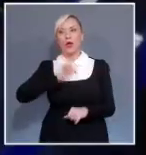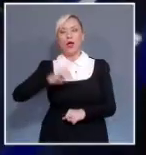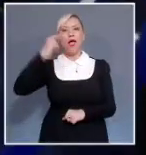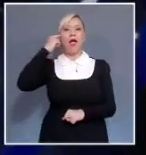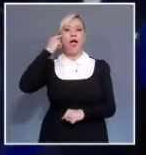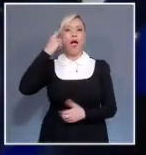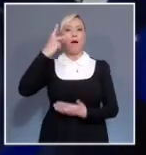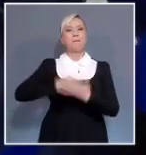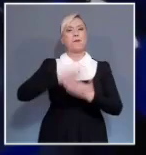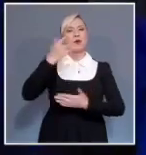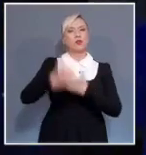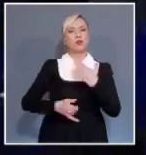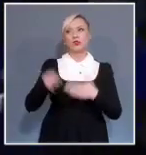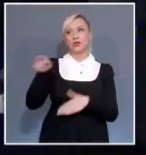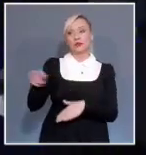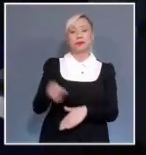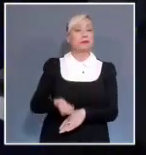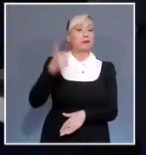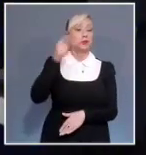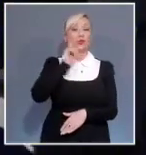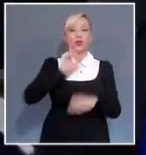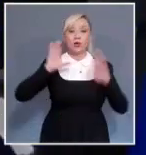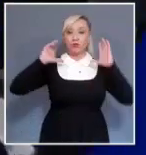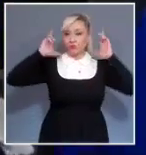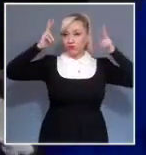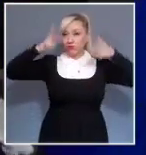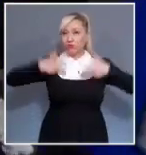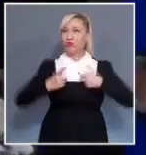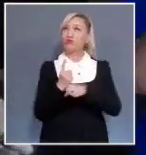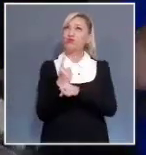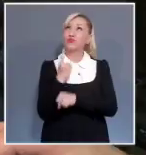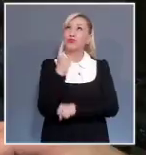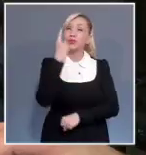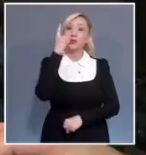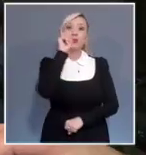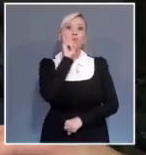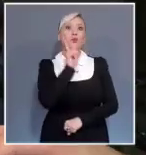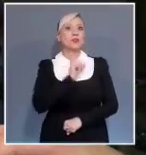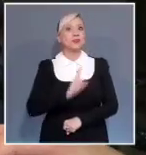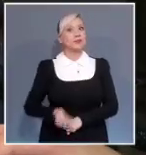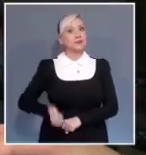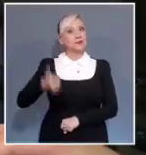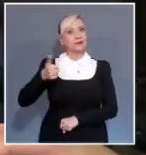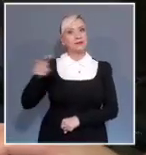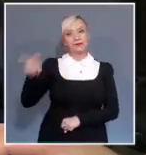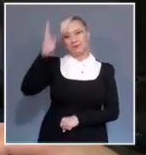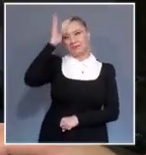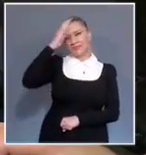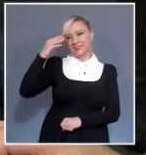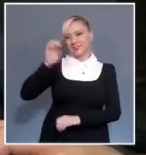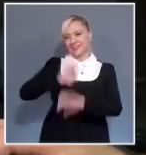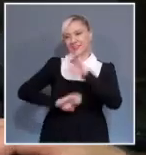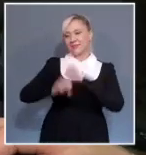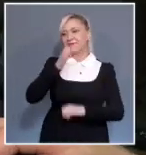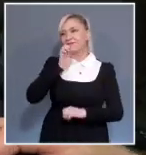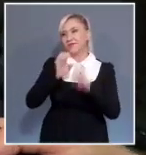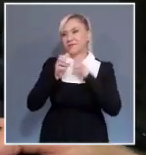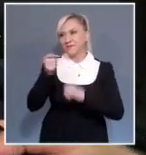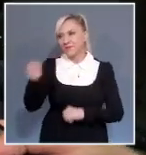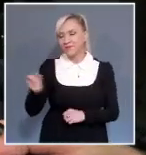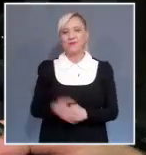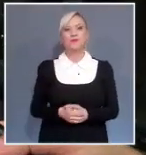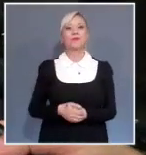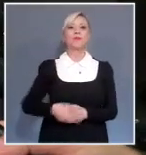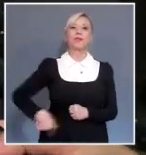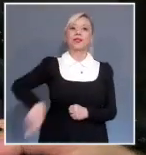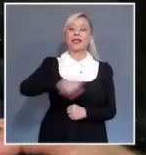por la primera mujer astronauta mexicana, indicó el canciller Marcelo Ebrard en entrevista. Sobre todo para las niñas, las